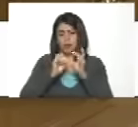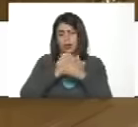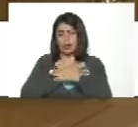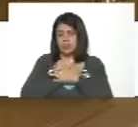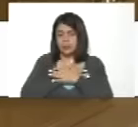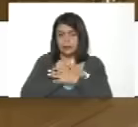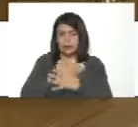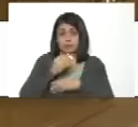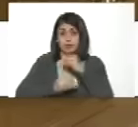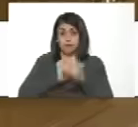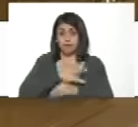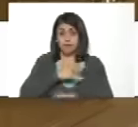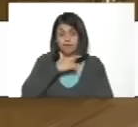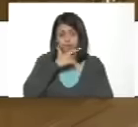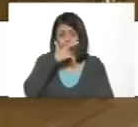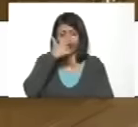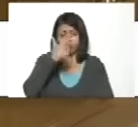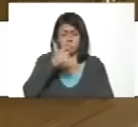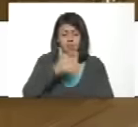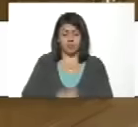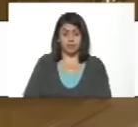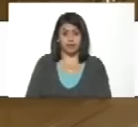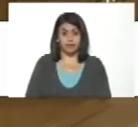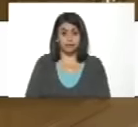Tiene que hacernos sentir vergüenza